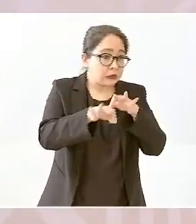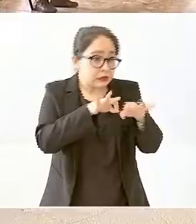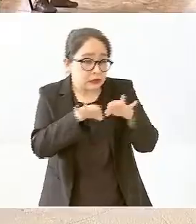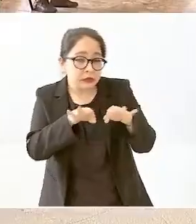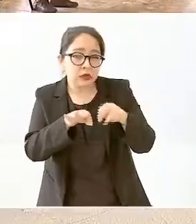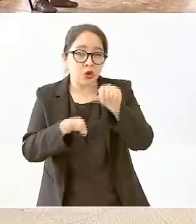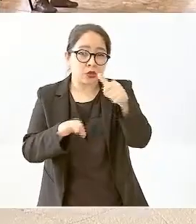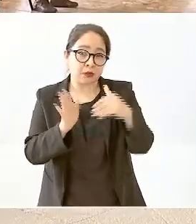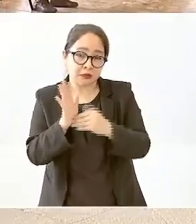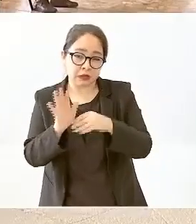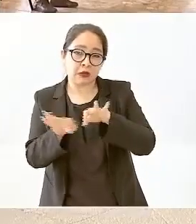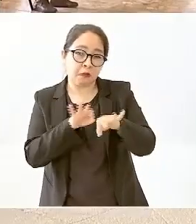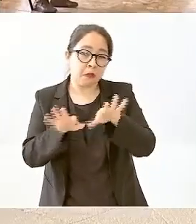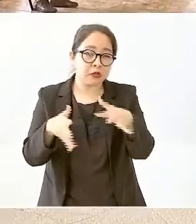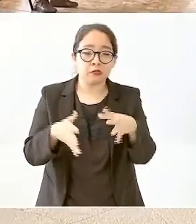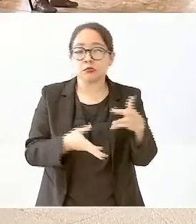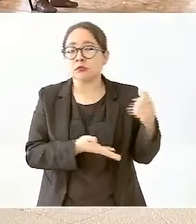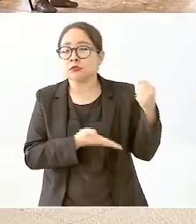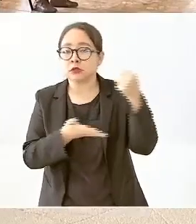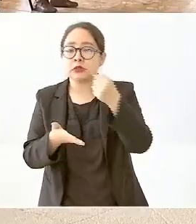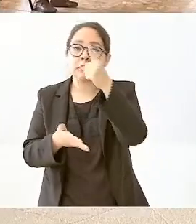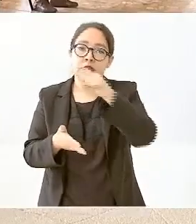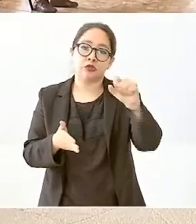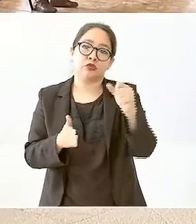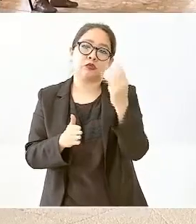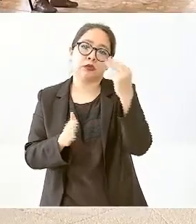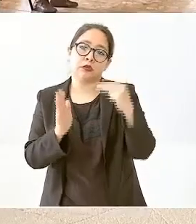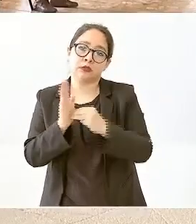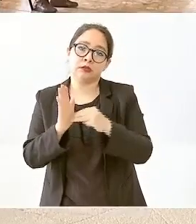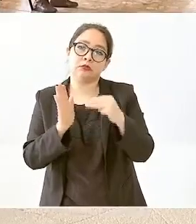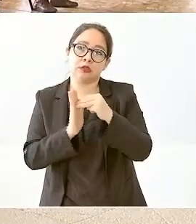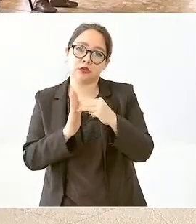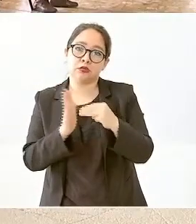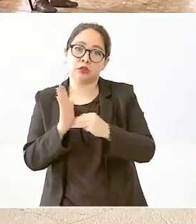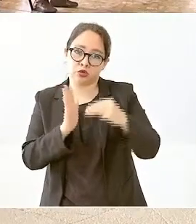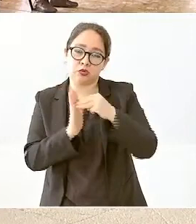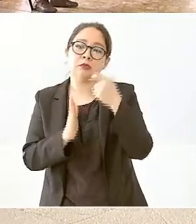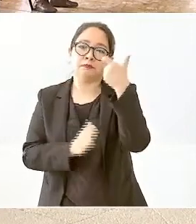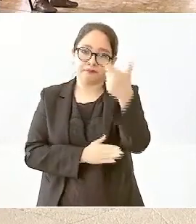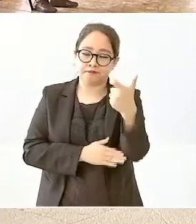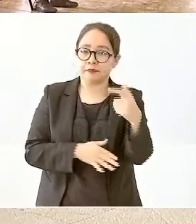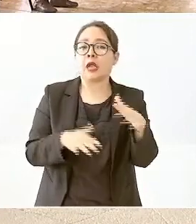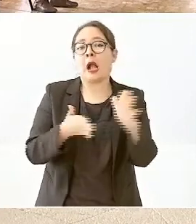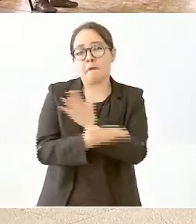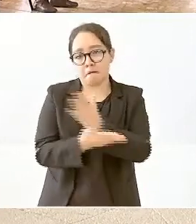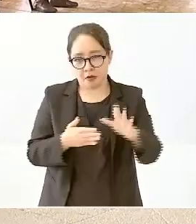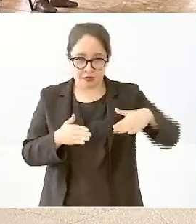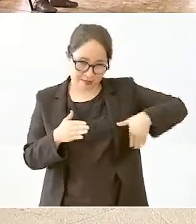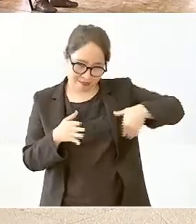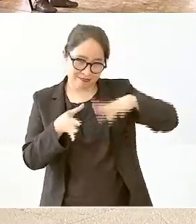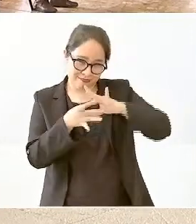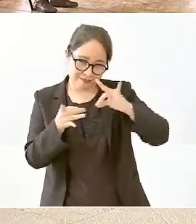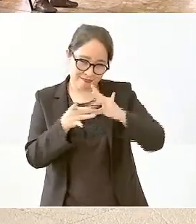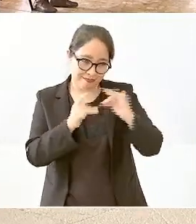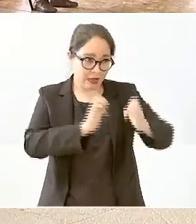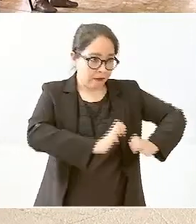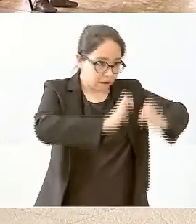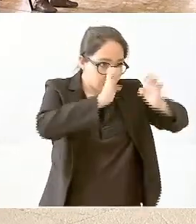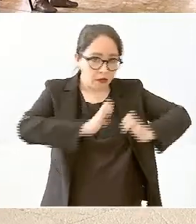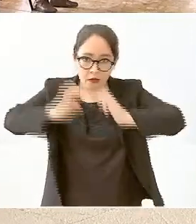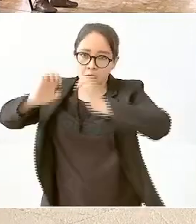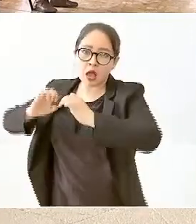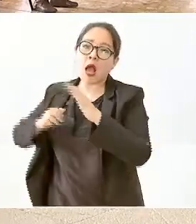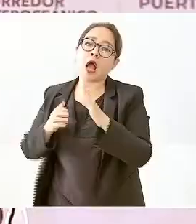total aproximada de 103,000 millones de pesos. Además de la infraestructura antes descrita, el